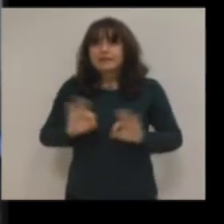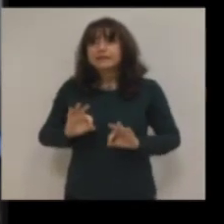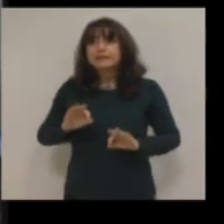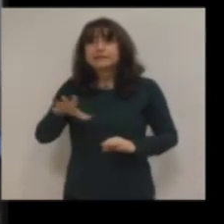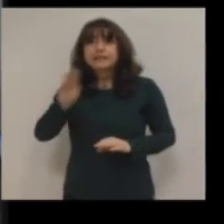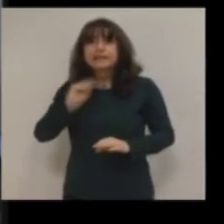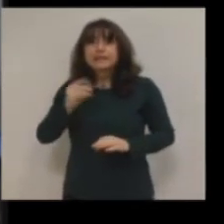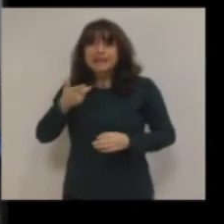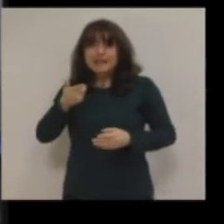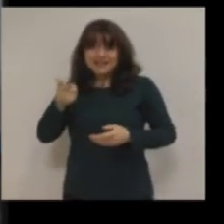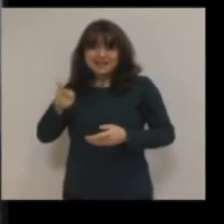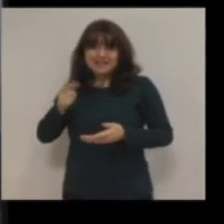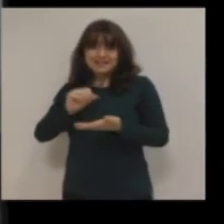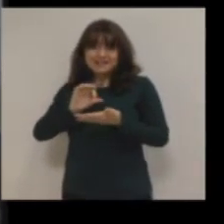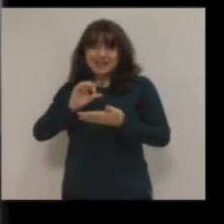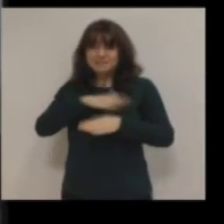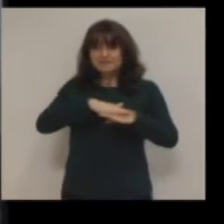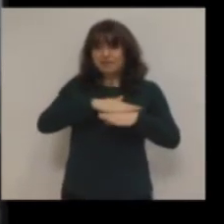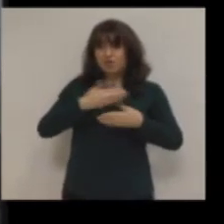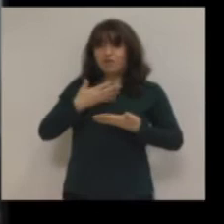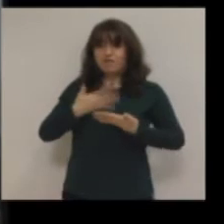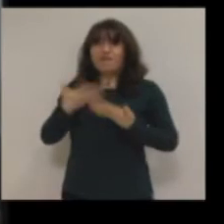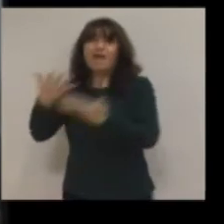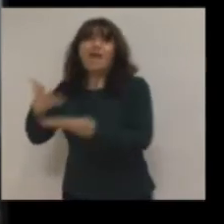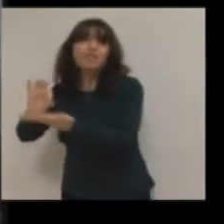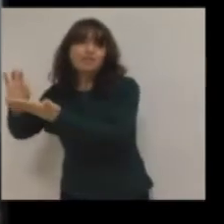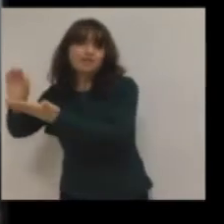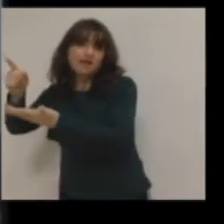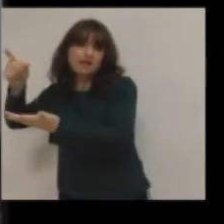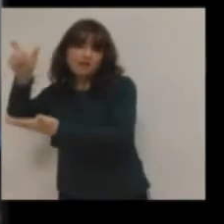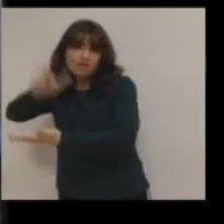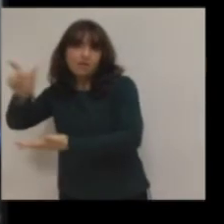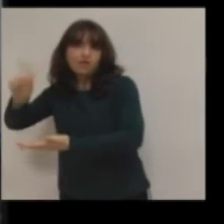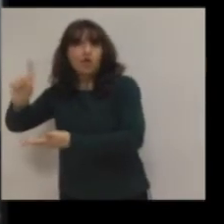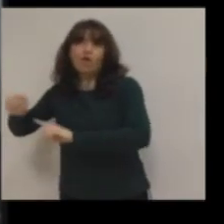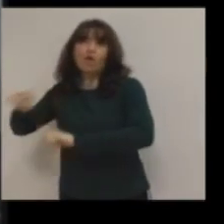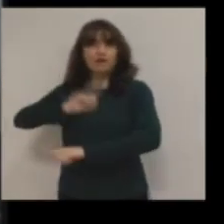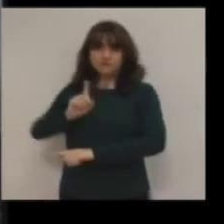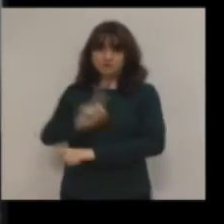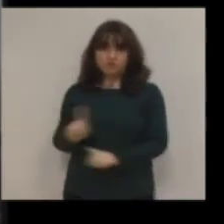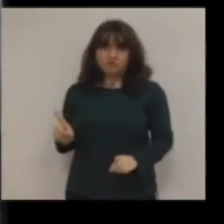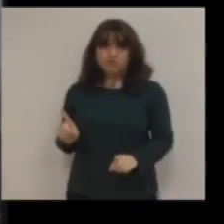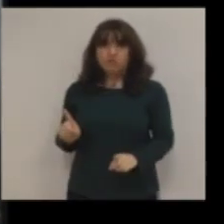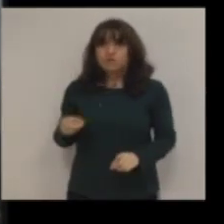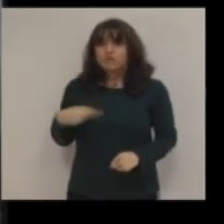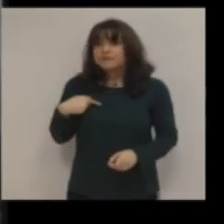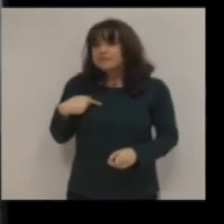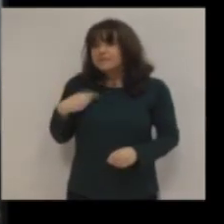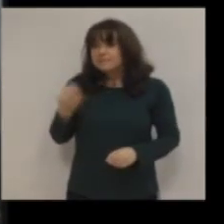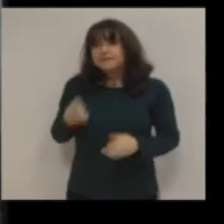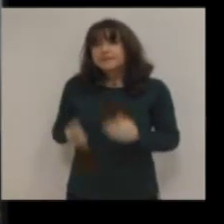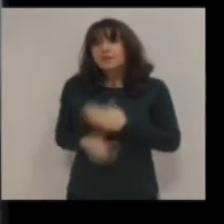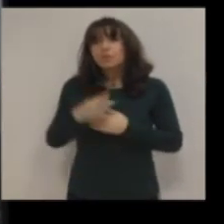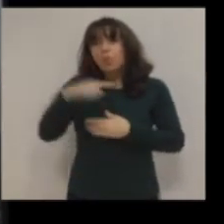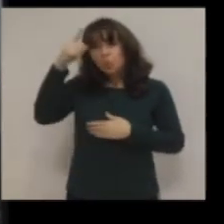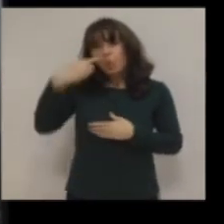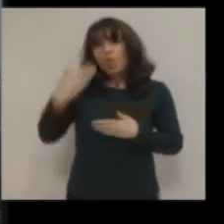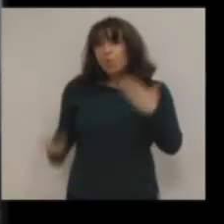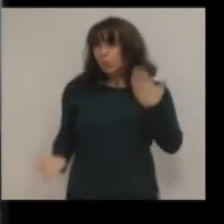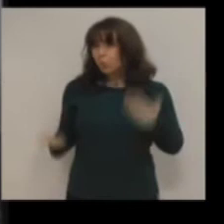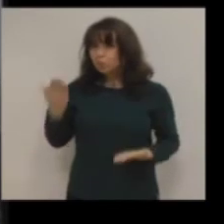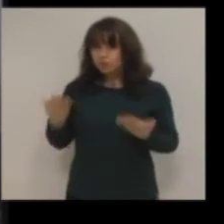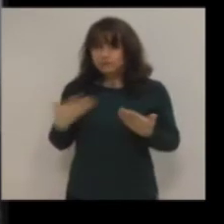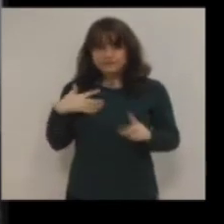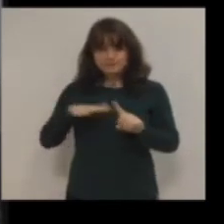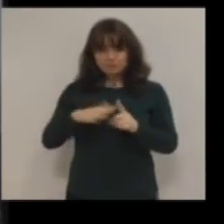ciudadano y no el ciudadano al servicio de la administración, y que en este sentido pues se crea una cultura de lo justo, una cultura donde situaciones concretas